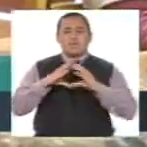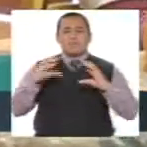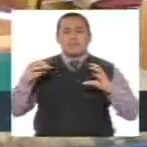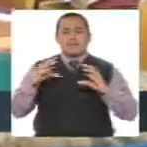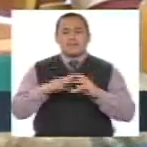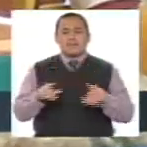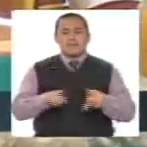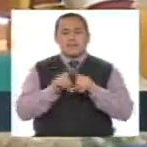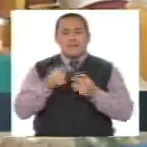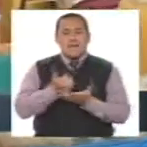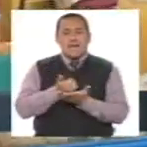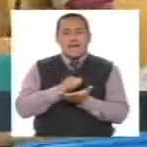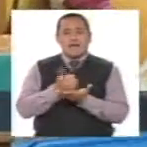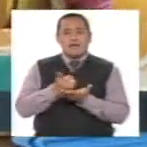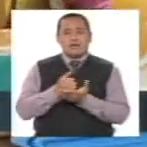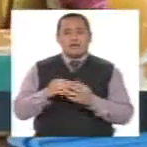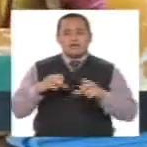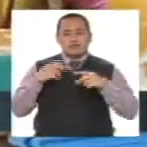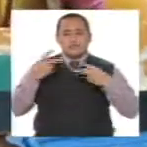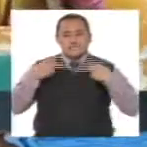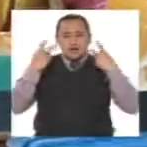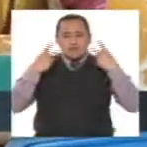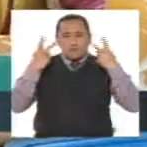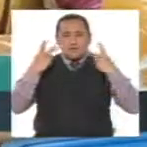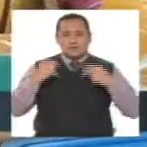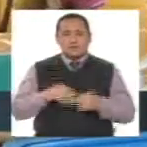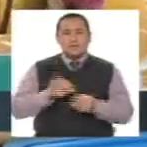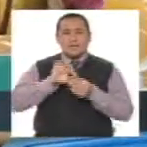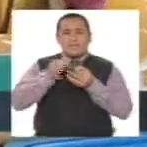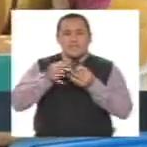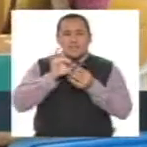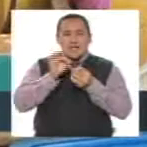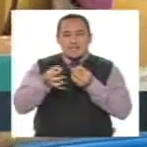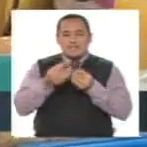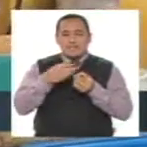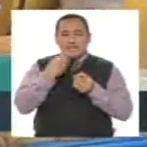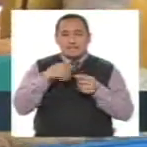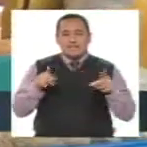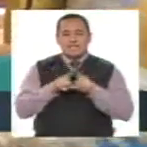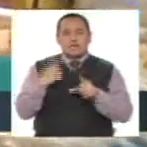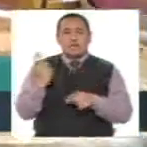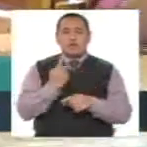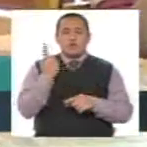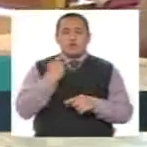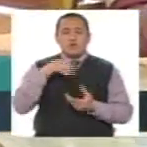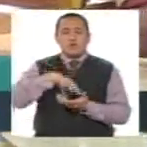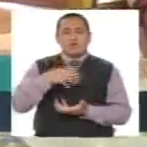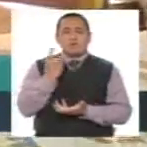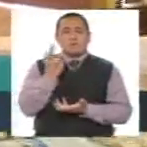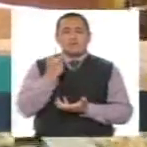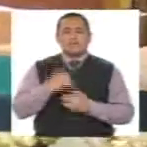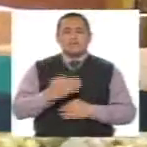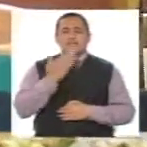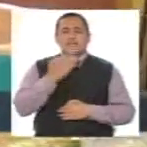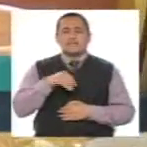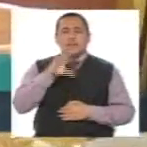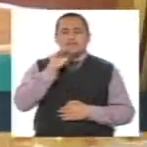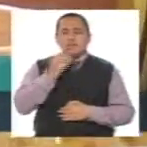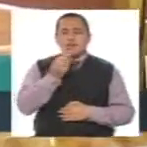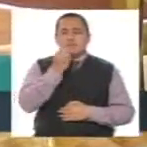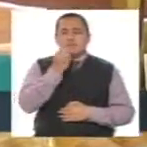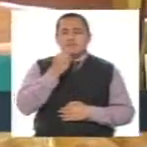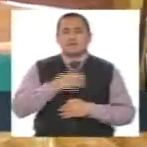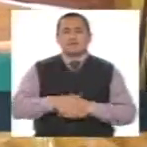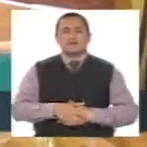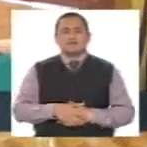arrocha que más bailarina y jugo de piña qué rico que te ha hablado de la comida